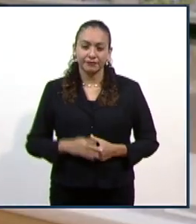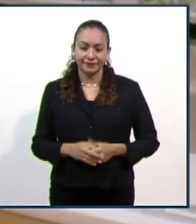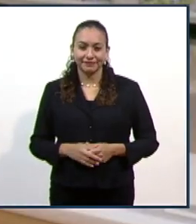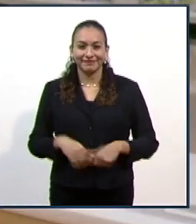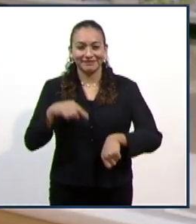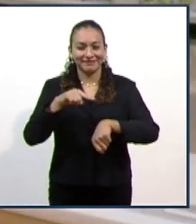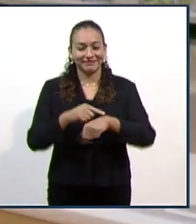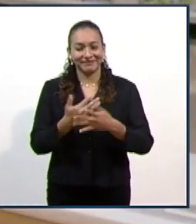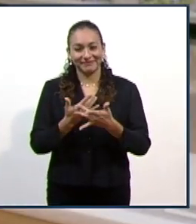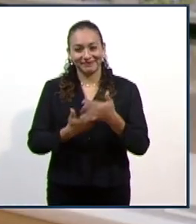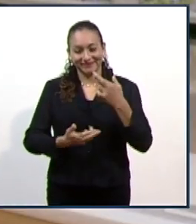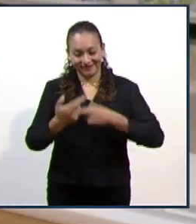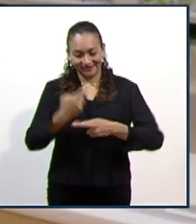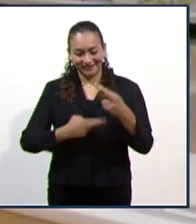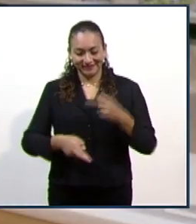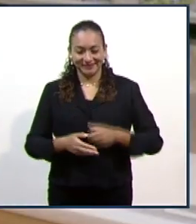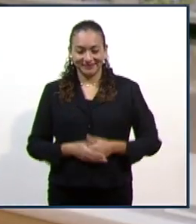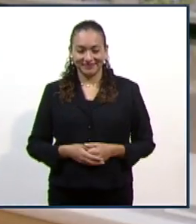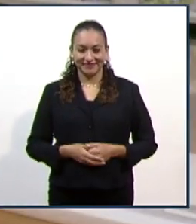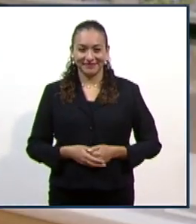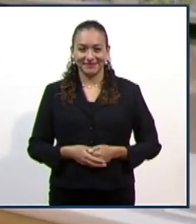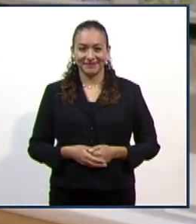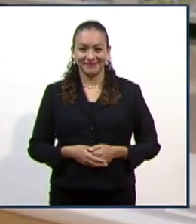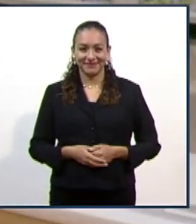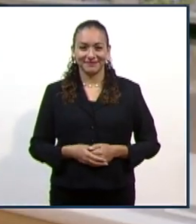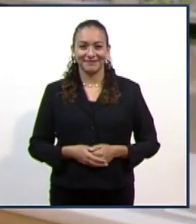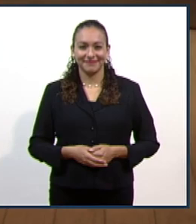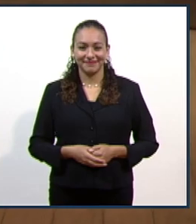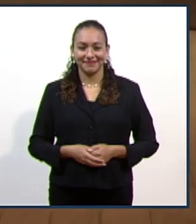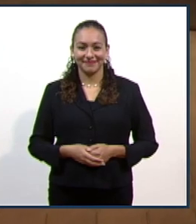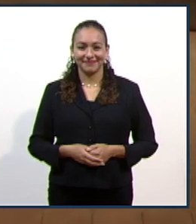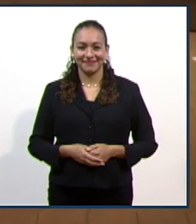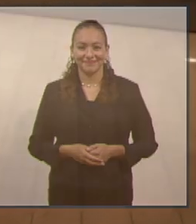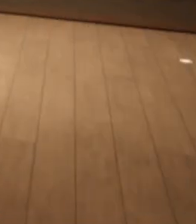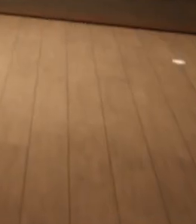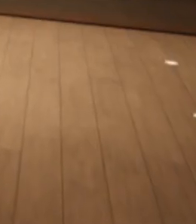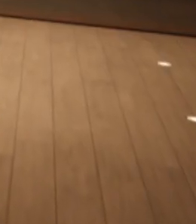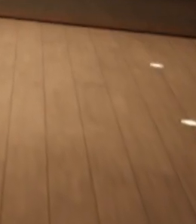Momento de una pausa, no se vaya porque le tenemos más noticias.